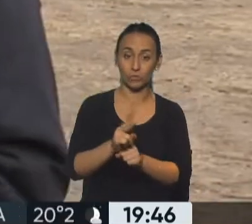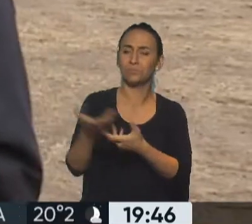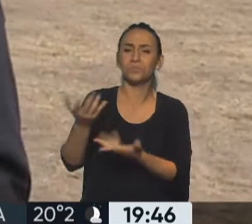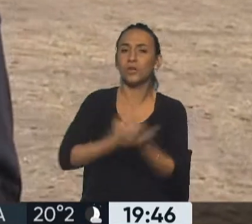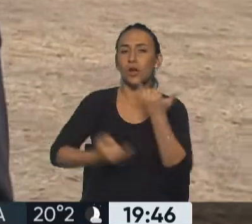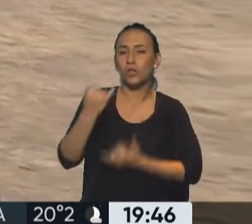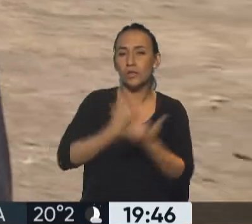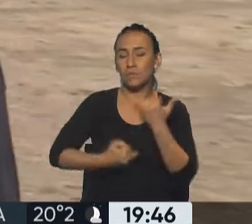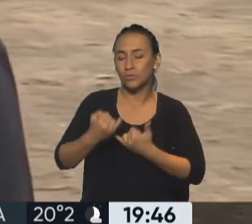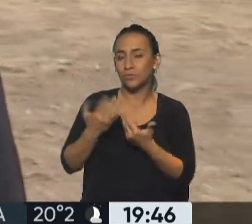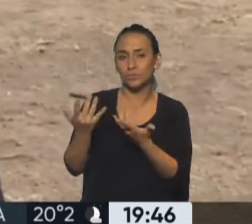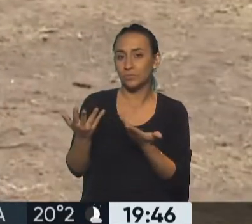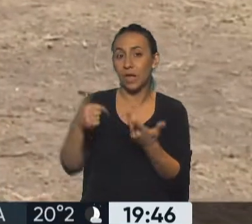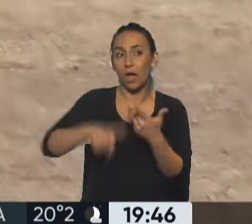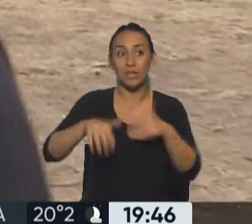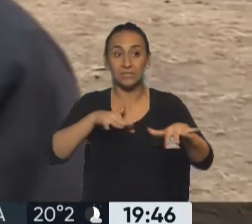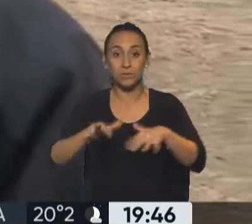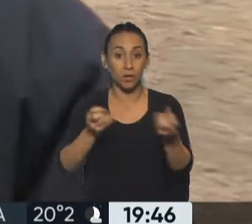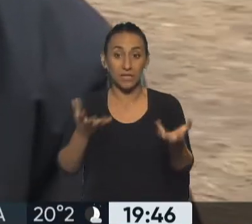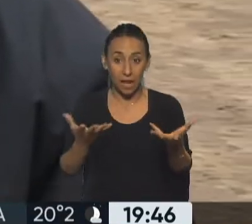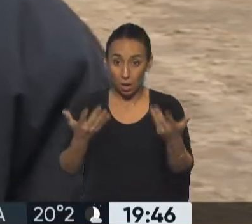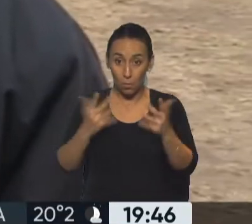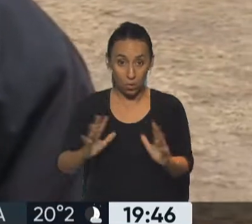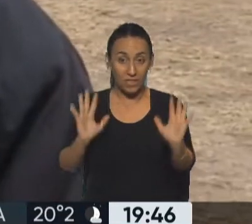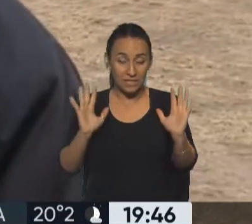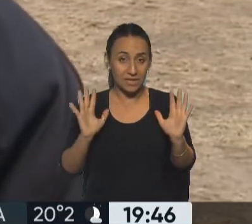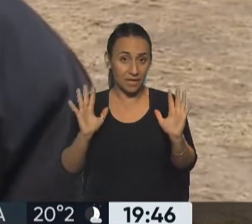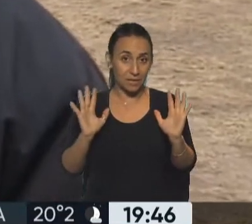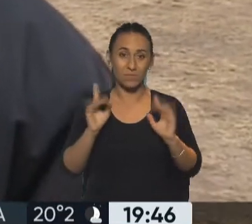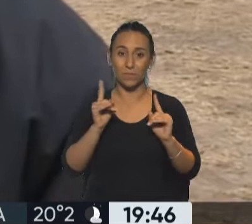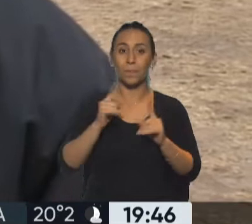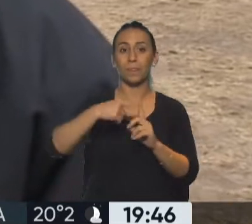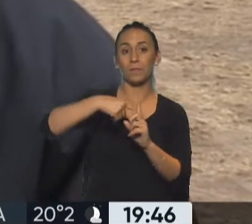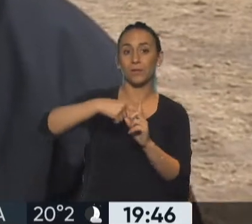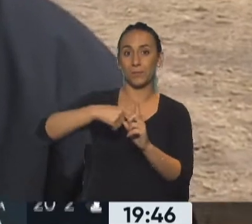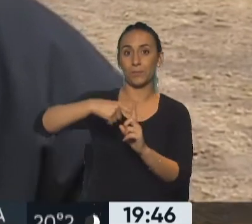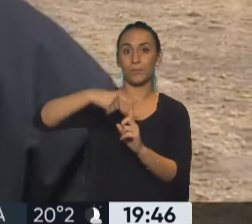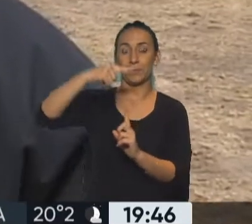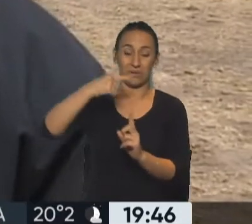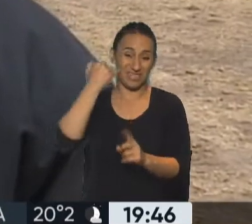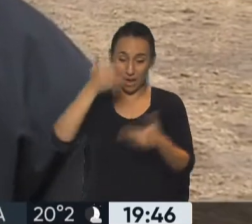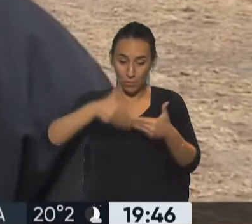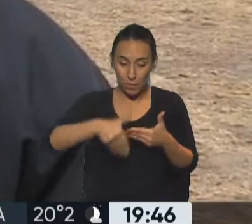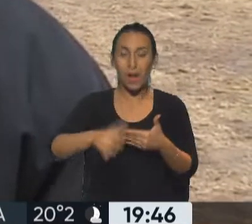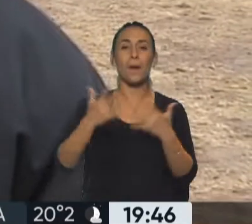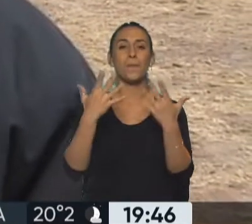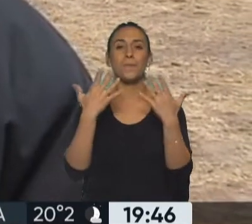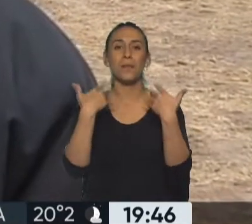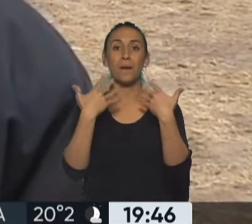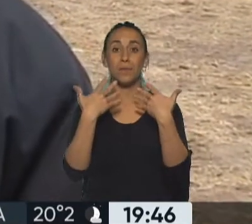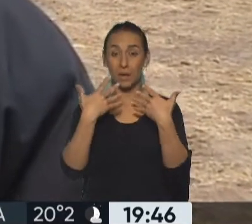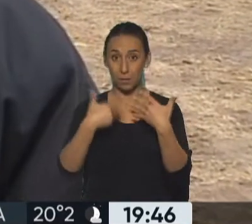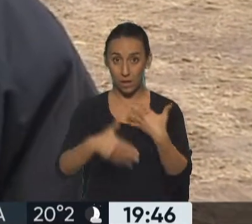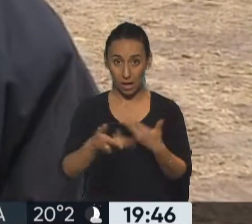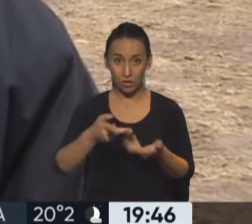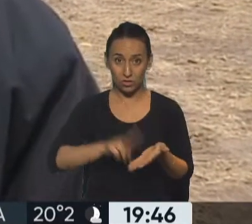¿cuál es el panorama que vivimos en este momento? ¿Hay posibilidad que con la suba de la temperatura, estamos pisando ya la primavera, vuelva a empeorar la